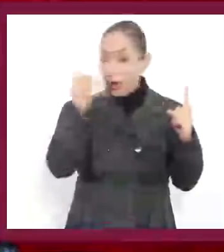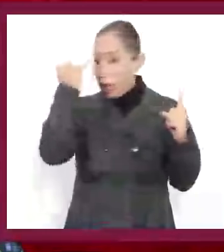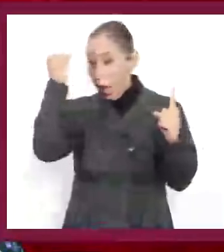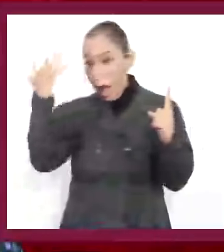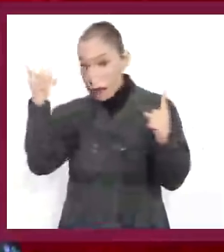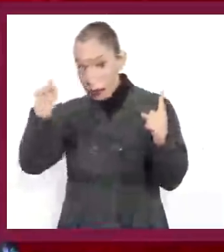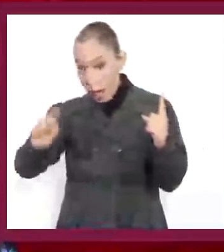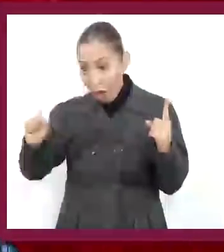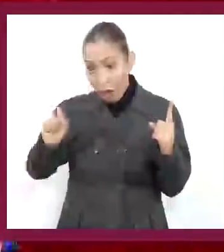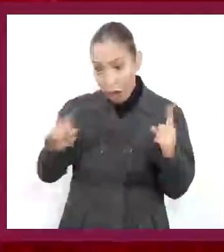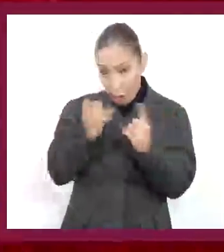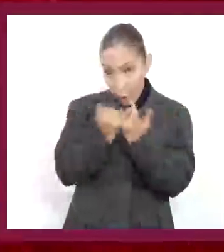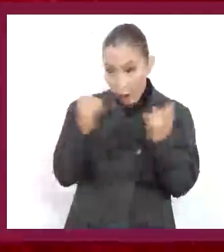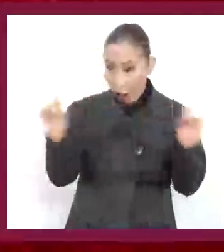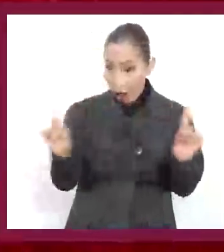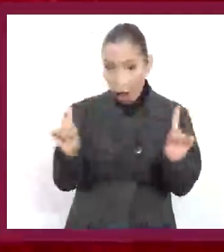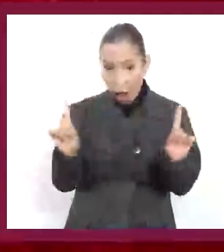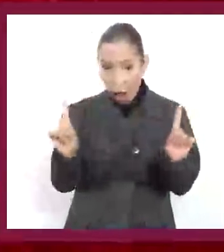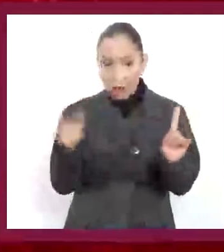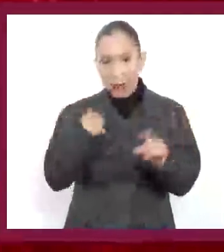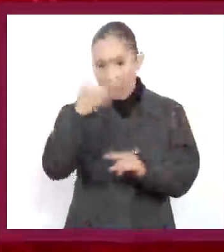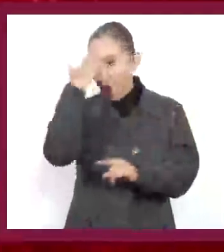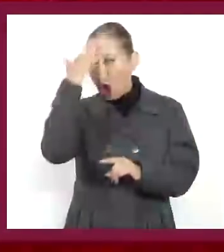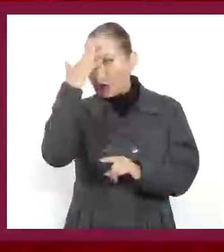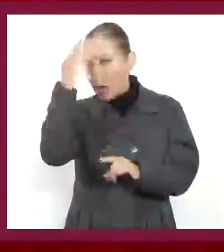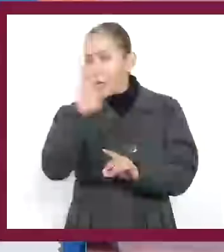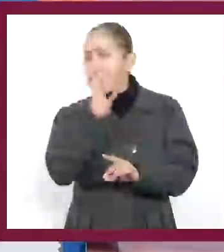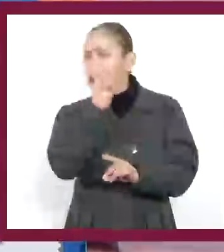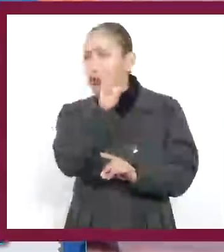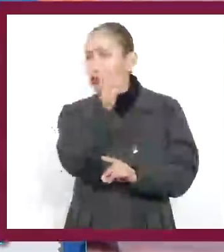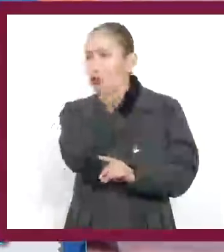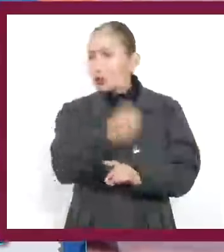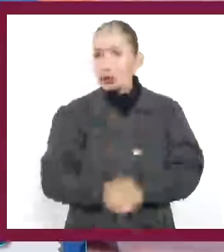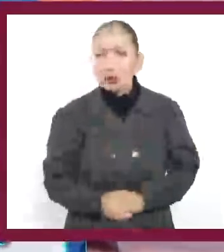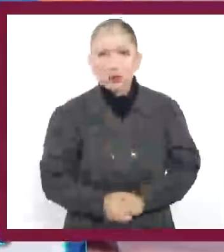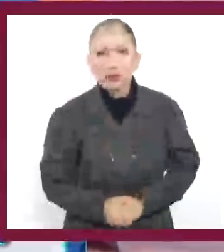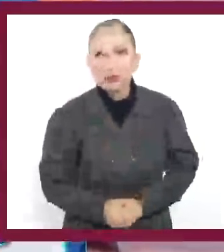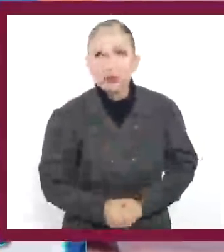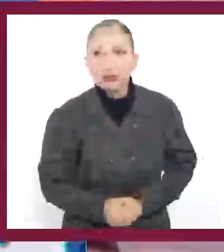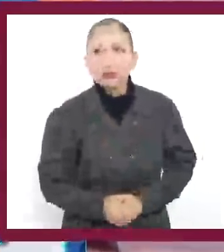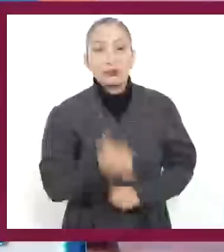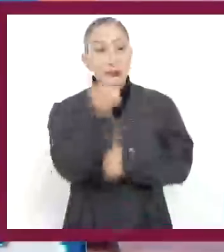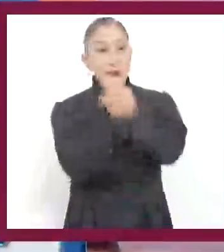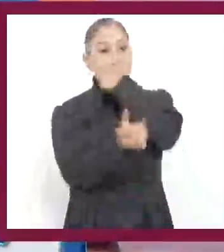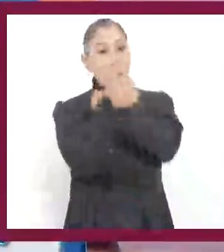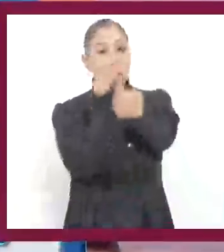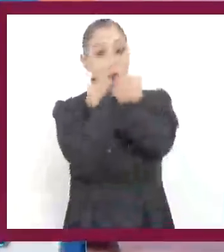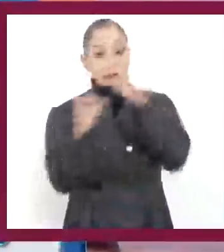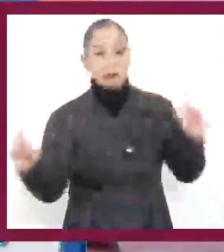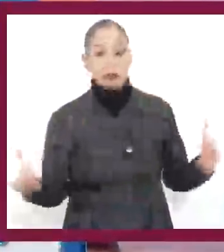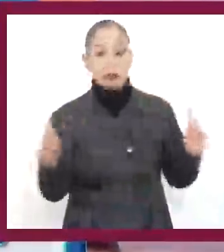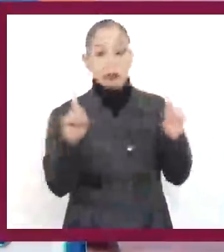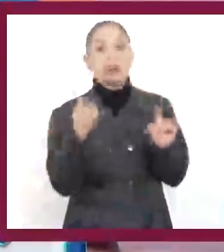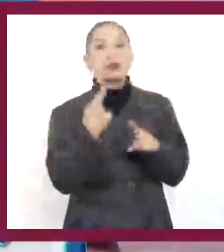de un texto? Quédese para conocer las respuestas. Los concursantes